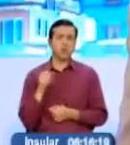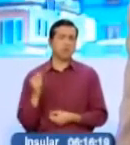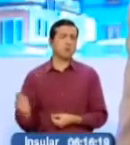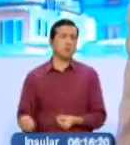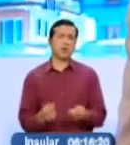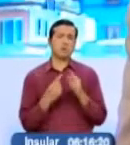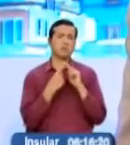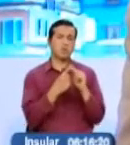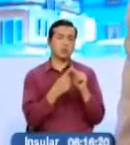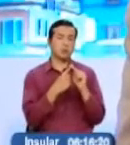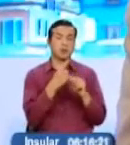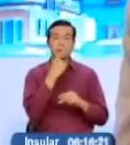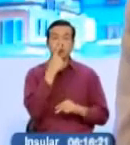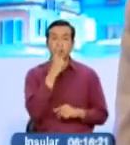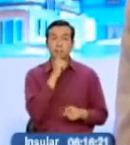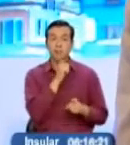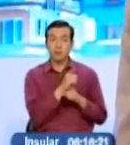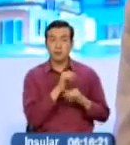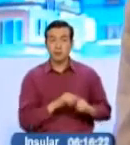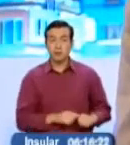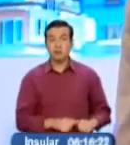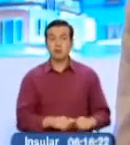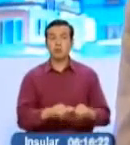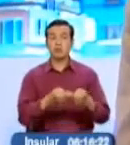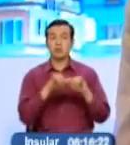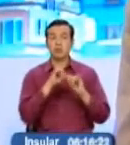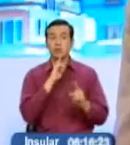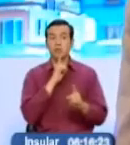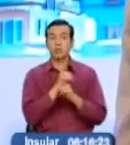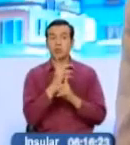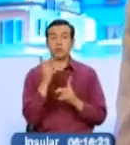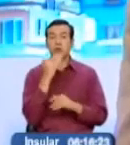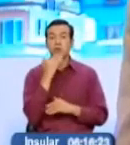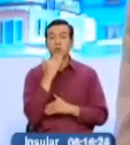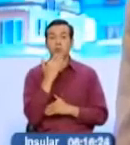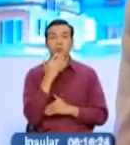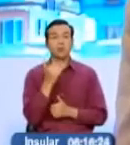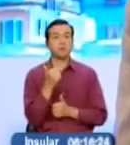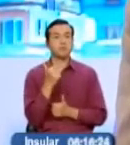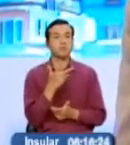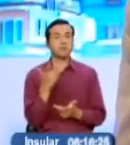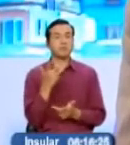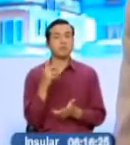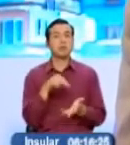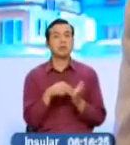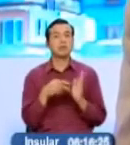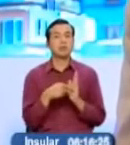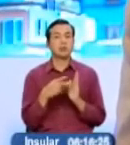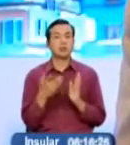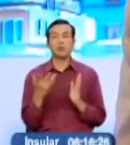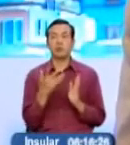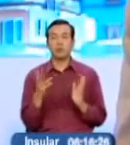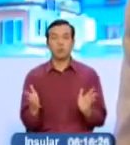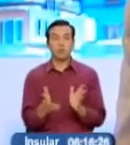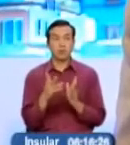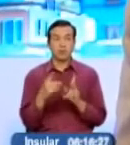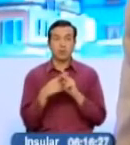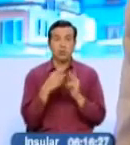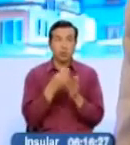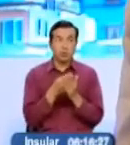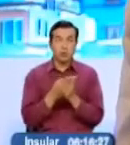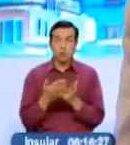Lo interesante es que se mantenga en la línea de conducta que ha tenido en este último año, que me parece adecuada, que es no fomentar el crédito de